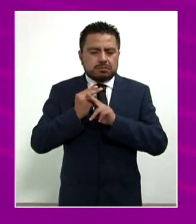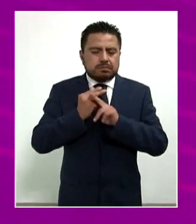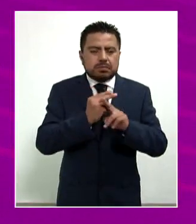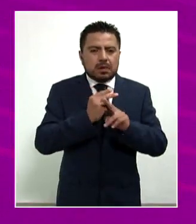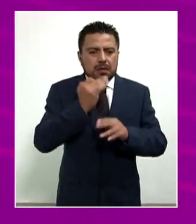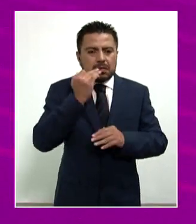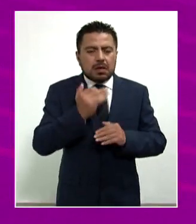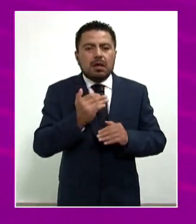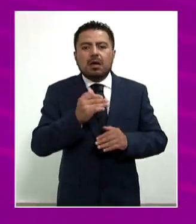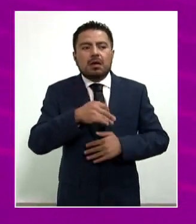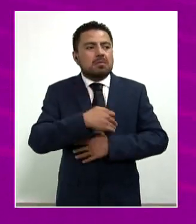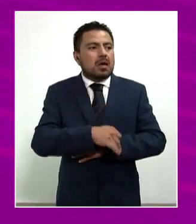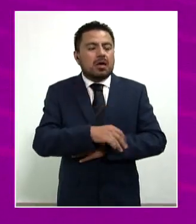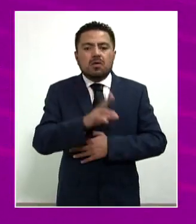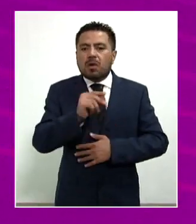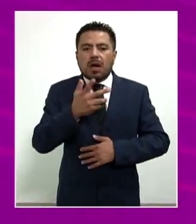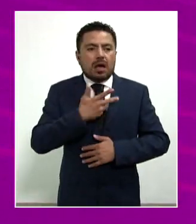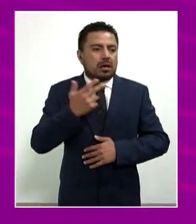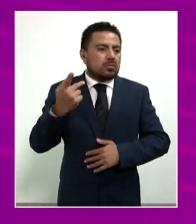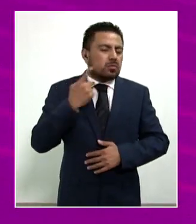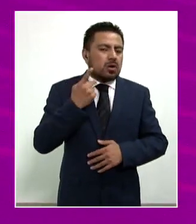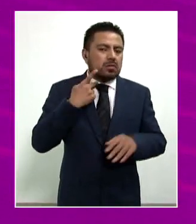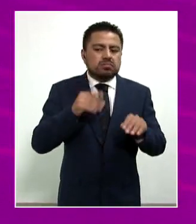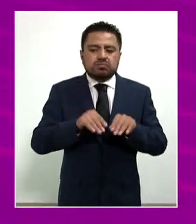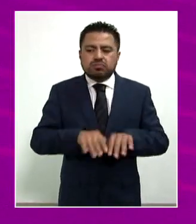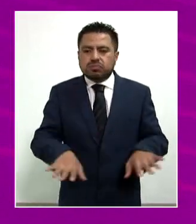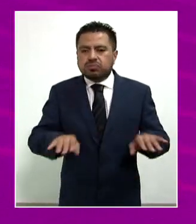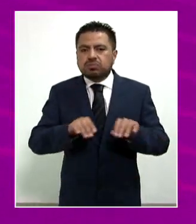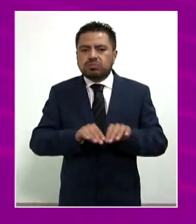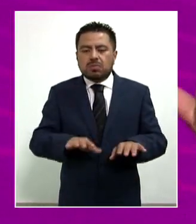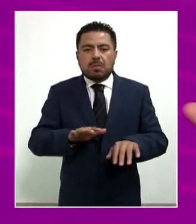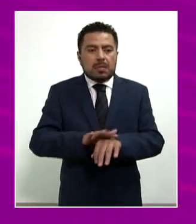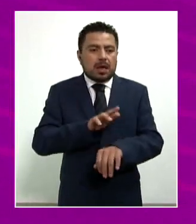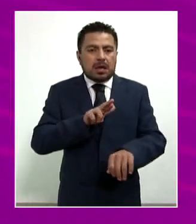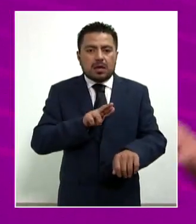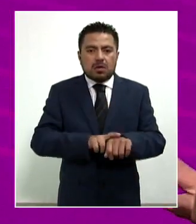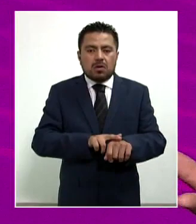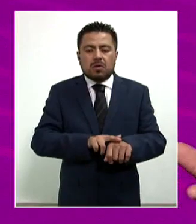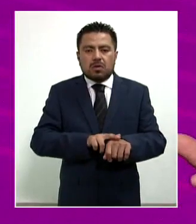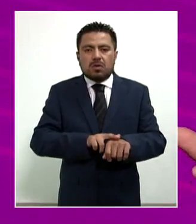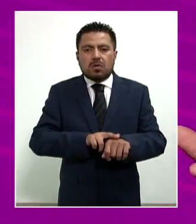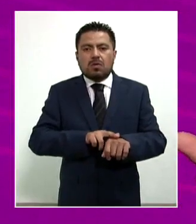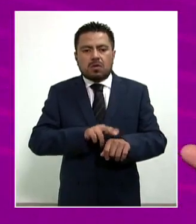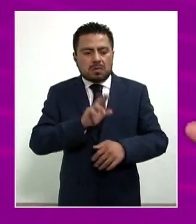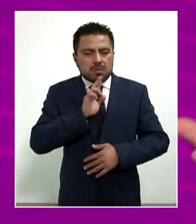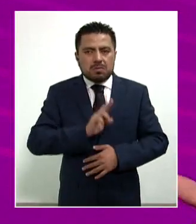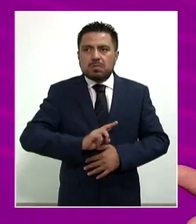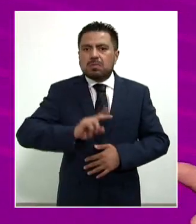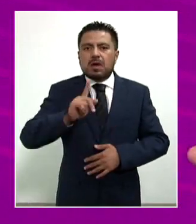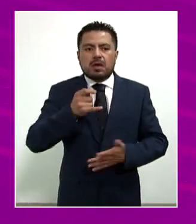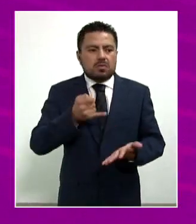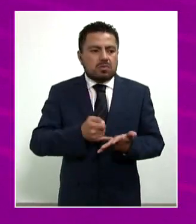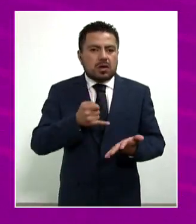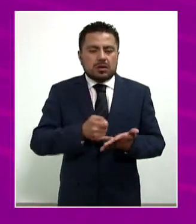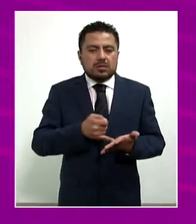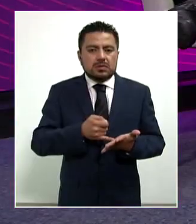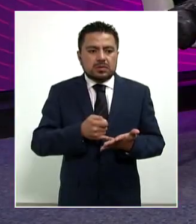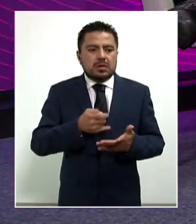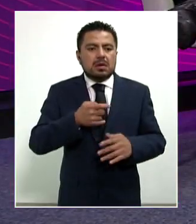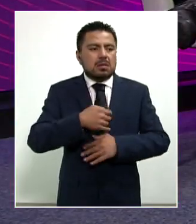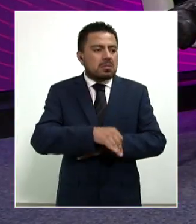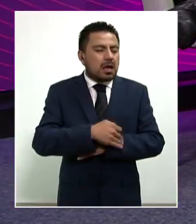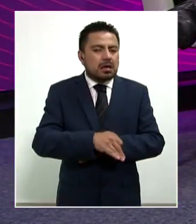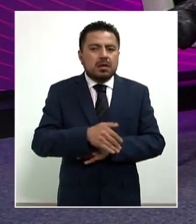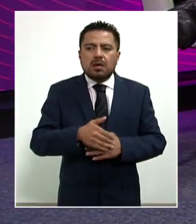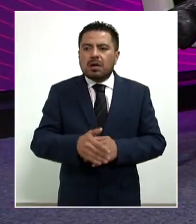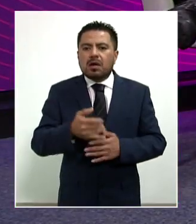Entonces, mientras no haya políticas redistributivas y la mayor o por excelencia son los impuestos, mientras no